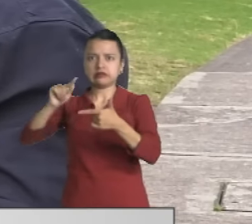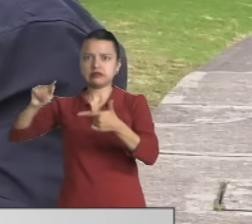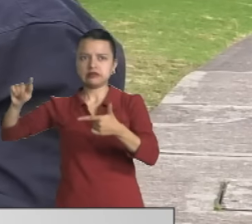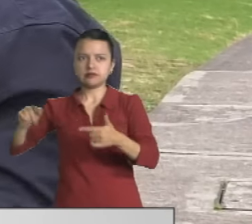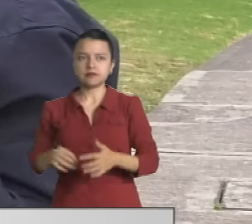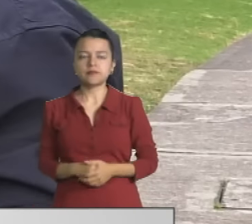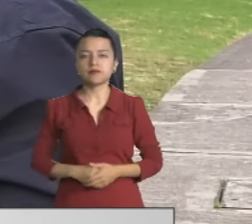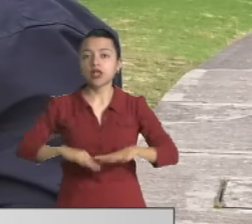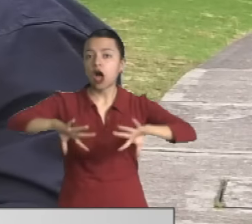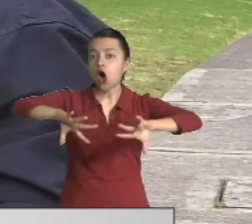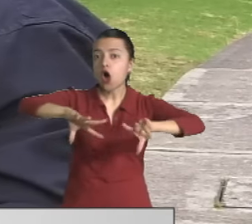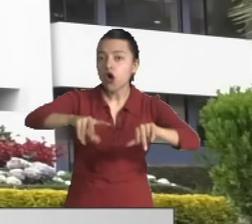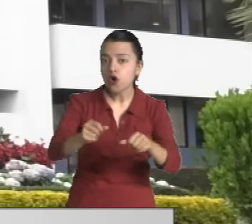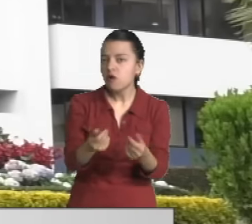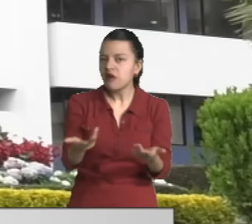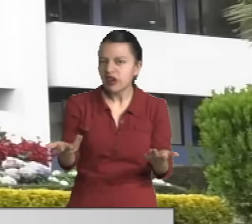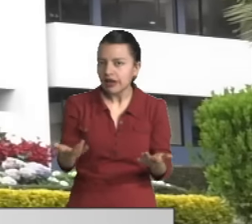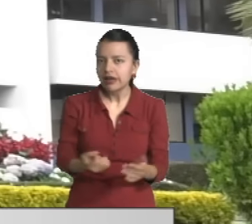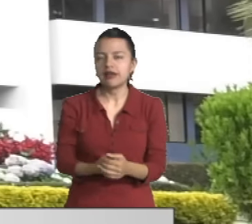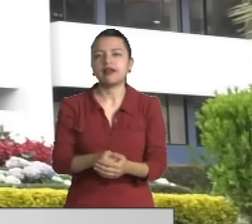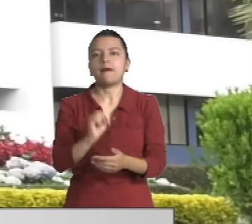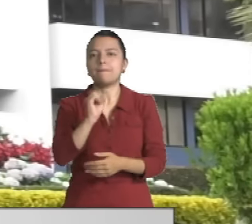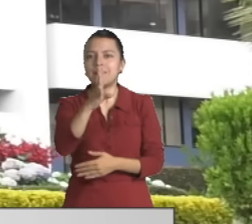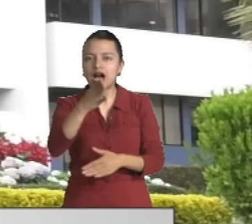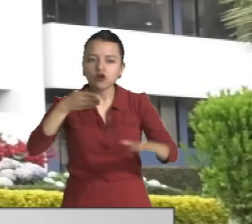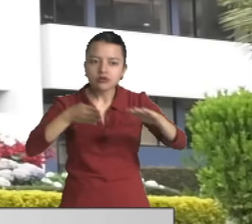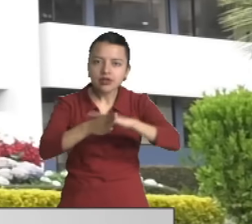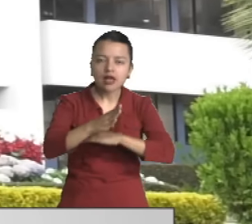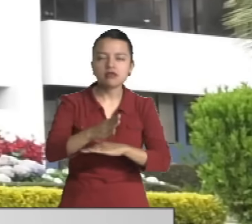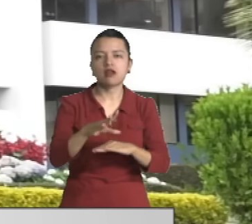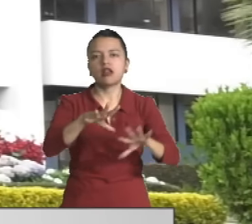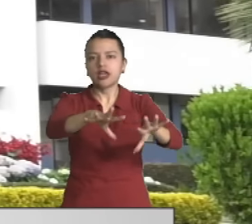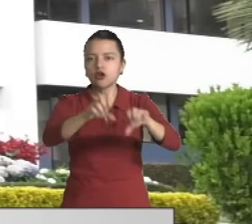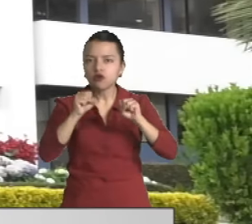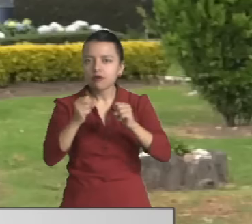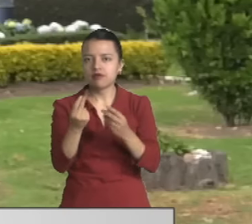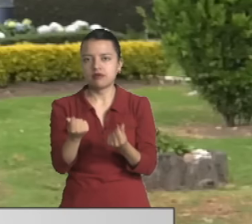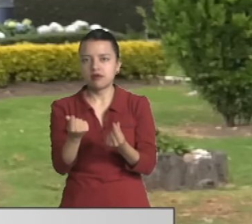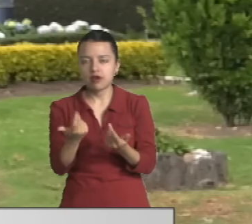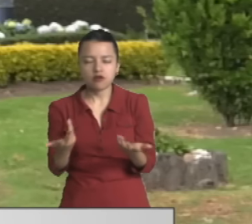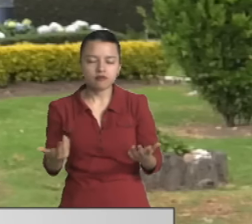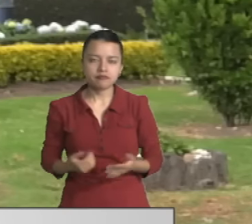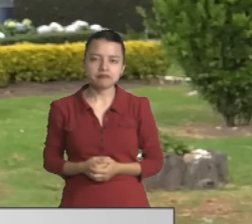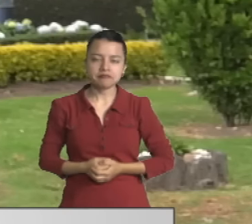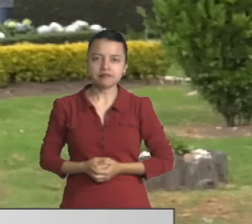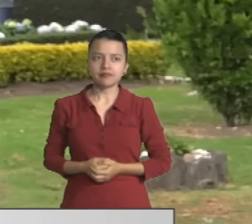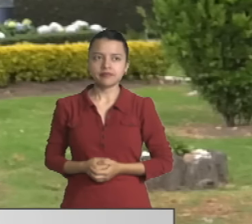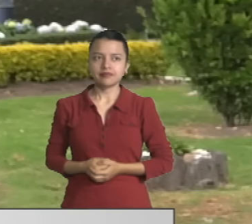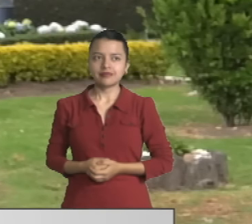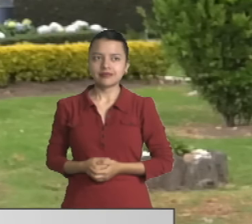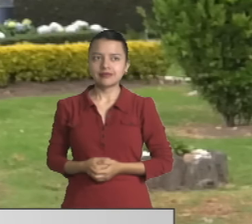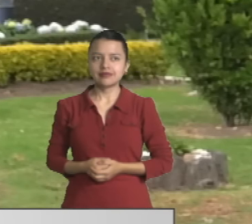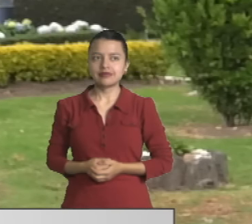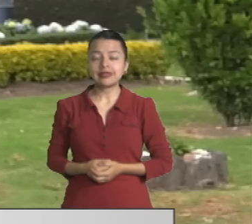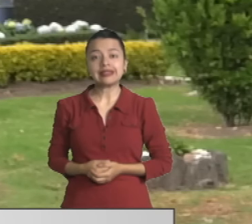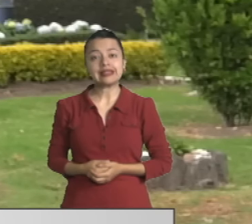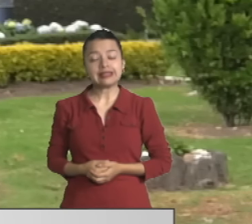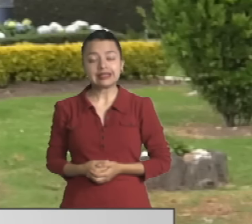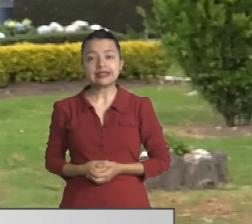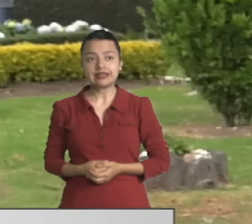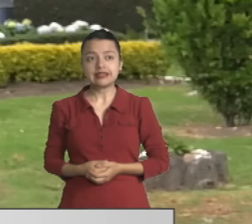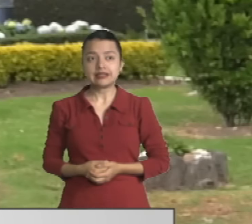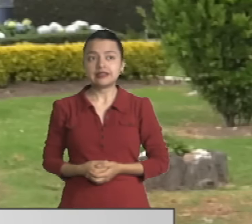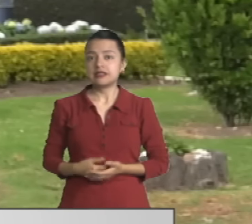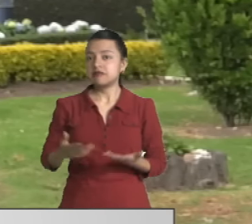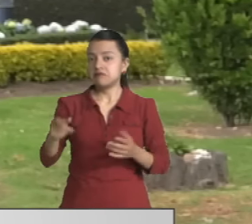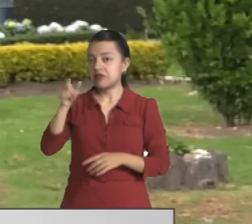de dinero de cuentas bancarias es lo que más se está presentando. Y este, a su vez, requiere de unas técnicas y unas modalidades que utiliza el